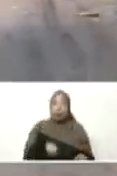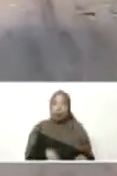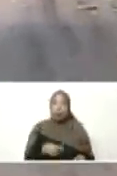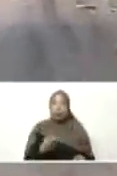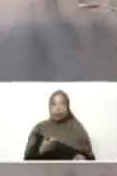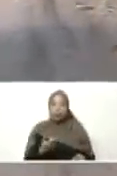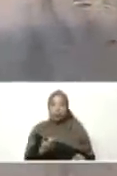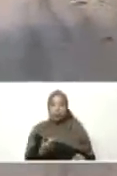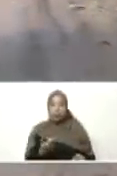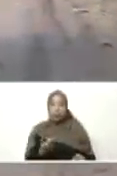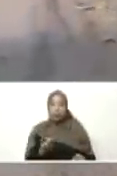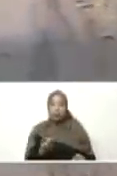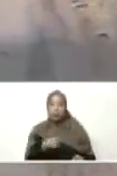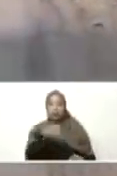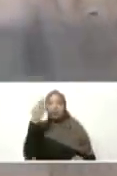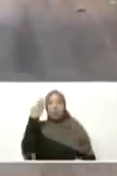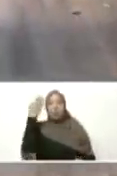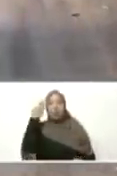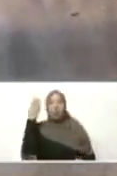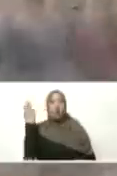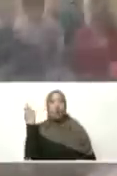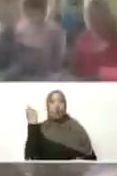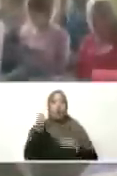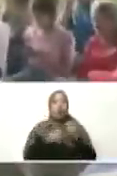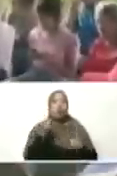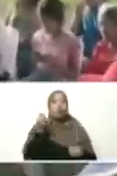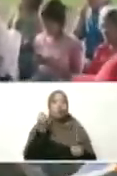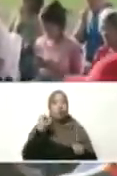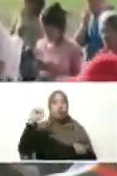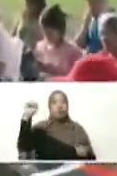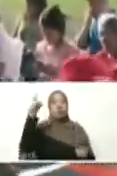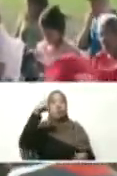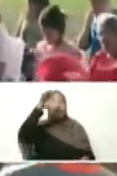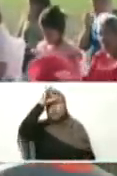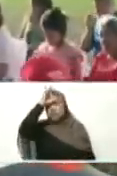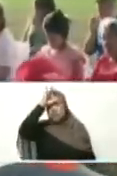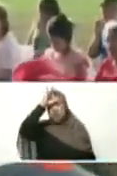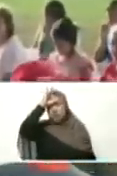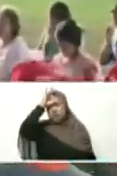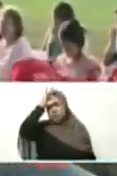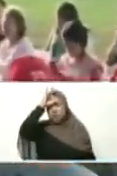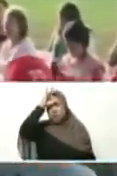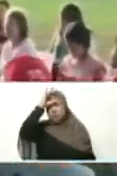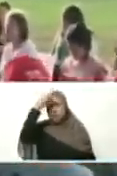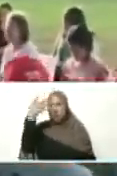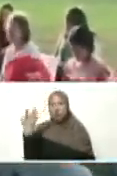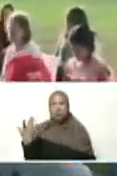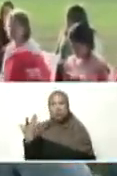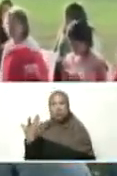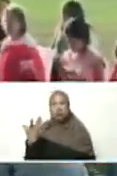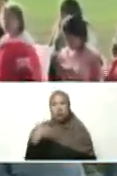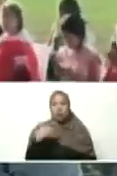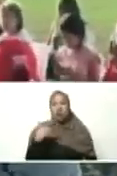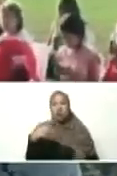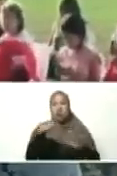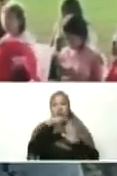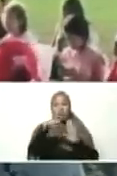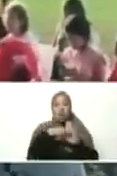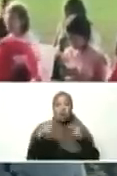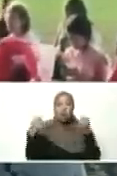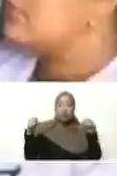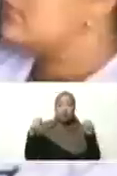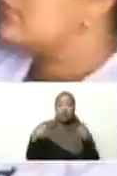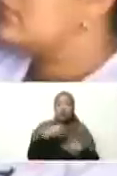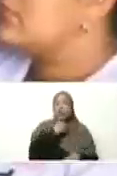que decían que sabían cómo se construyó el socialismo y no sabían nada, no saben nada. Las recetas fracasadas,